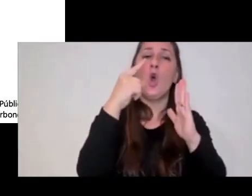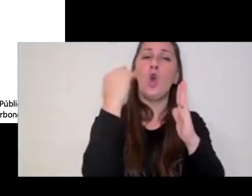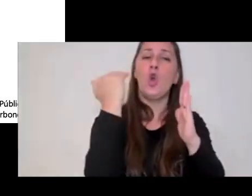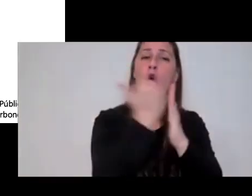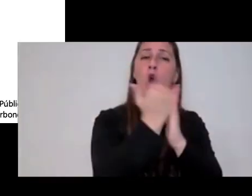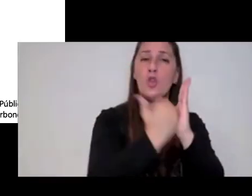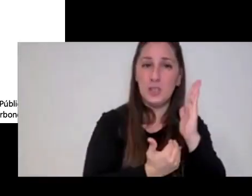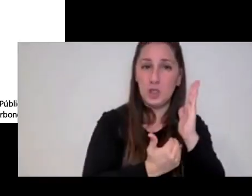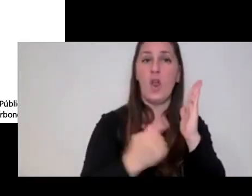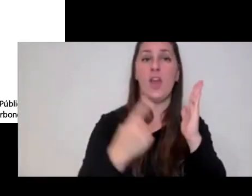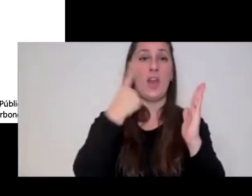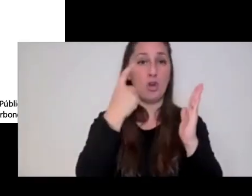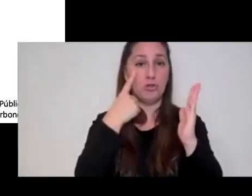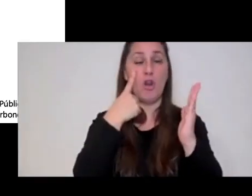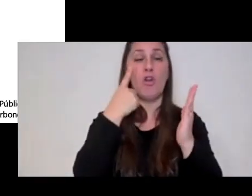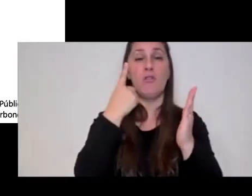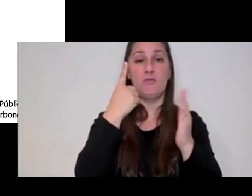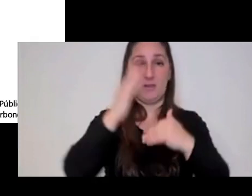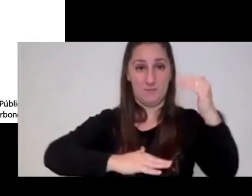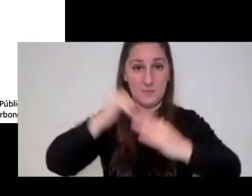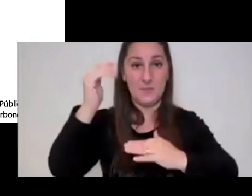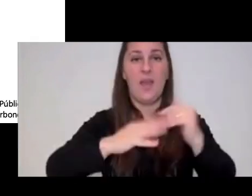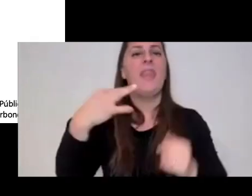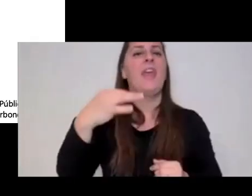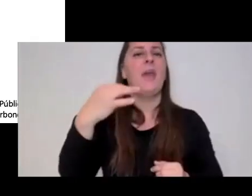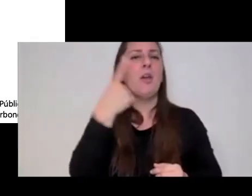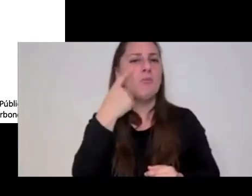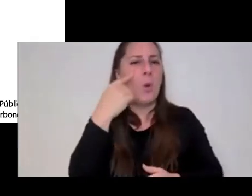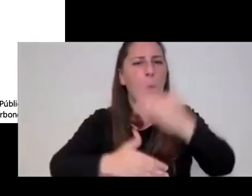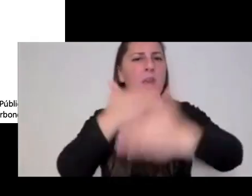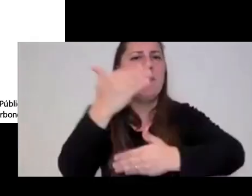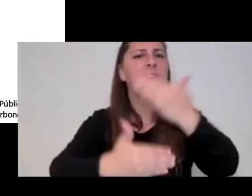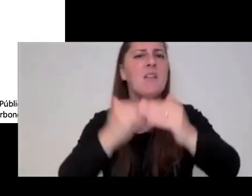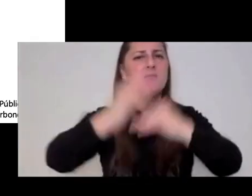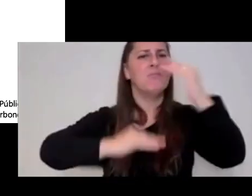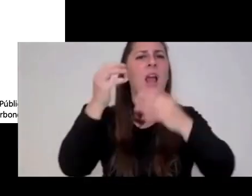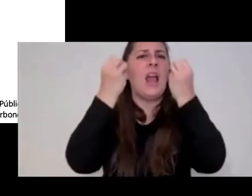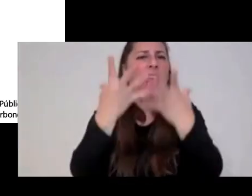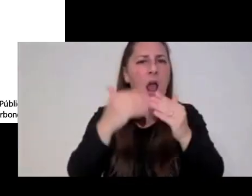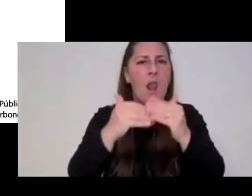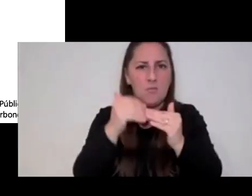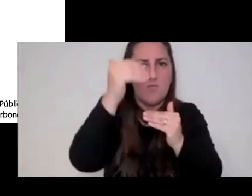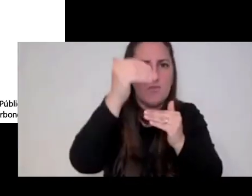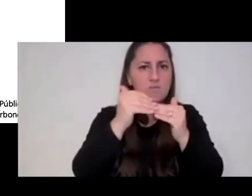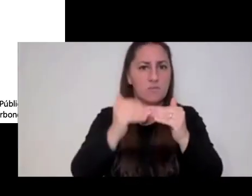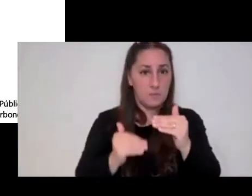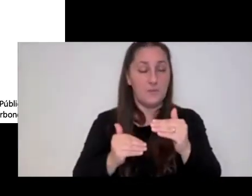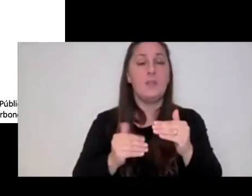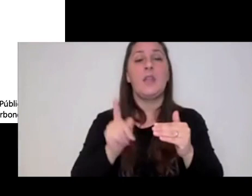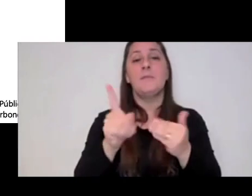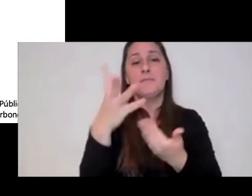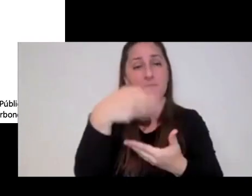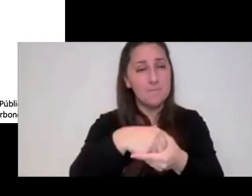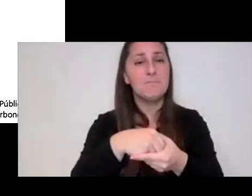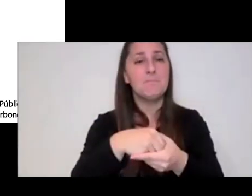inmobiliario es, bueno, se tiene que verificar el grado de avance de la inversión. Y dentro de esto, a mí me pareció importante